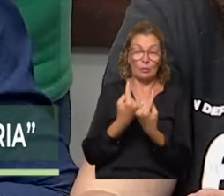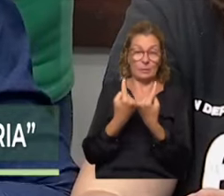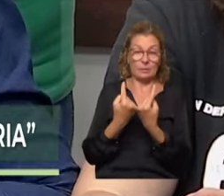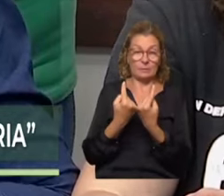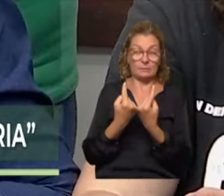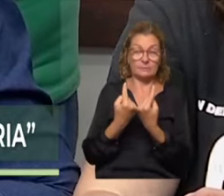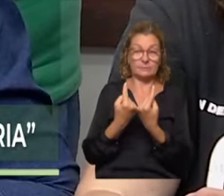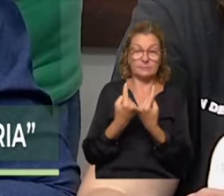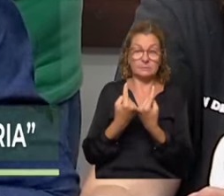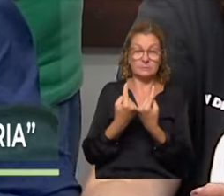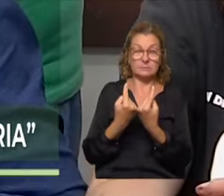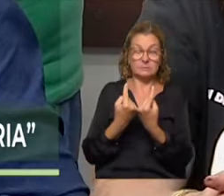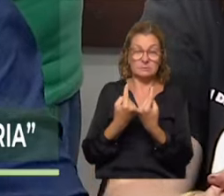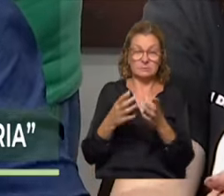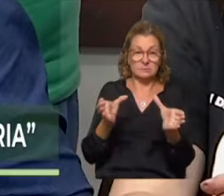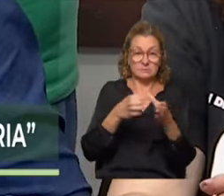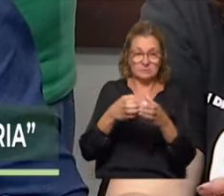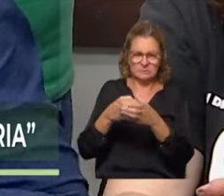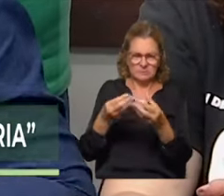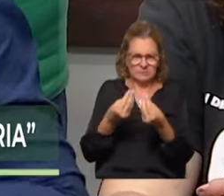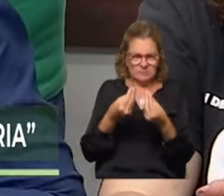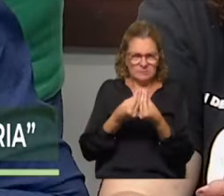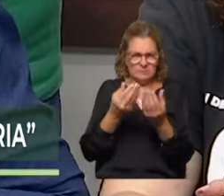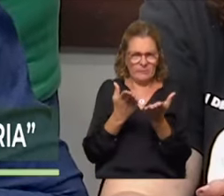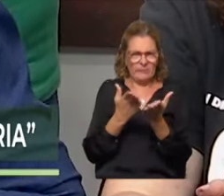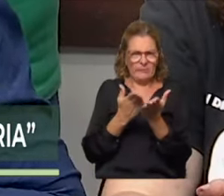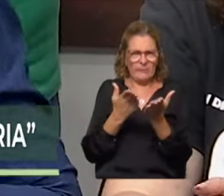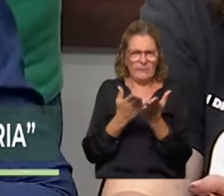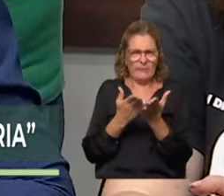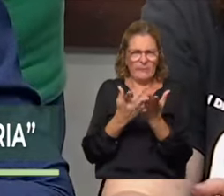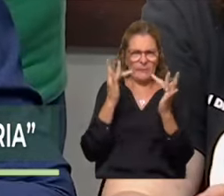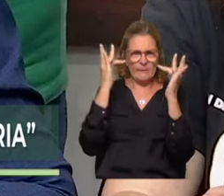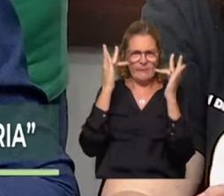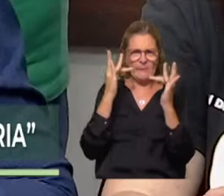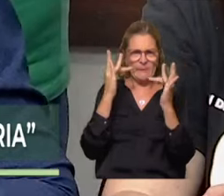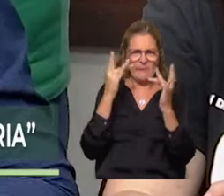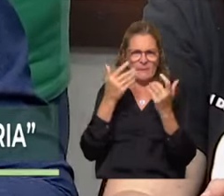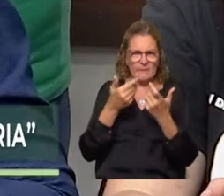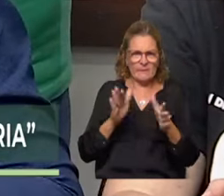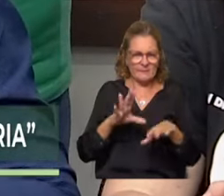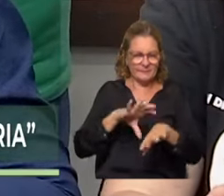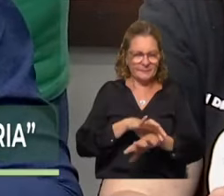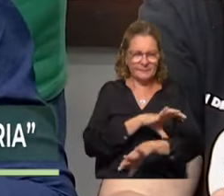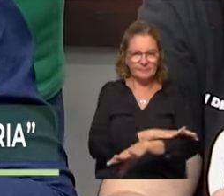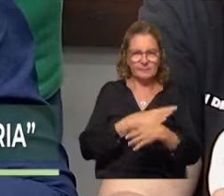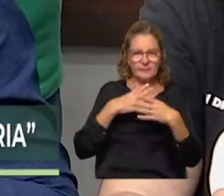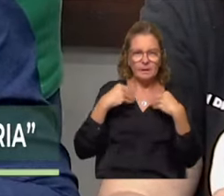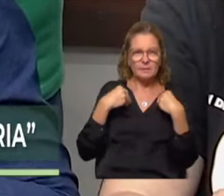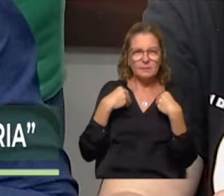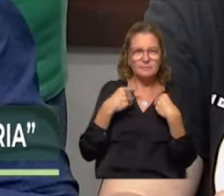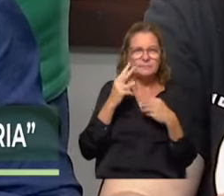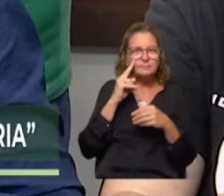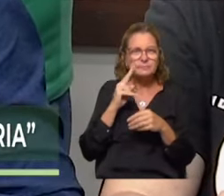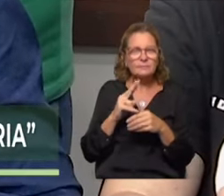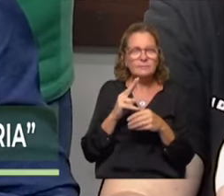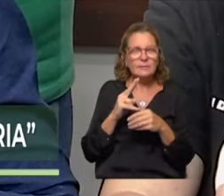con que hay grupos superpoblados, particularmente en educación inicial y primaria, en lo que tiene que